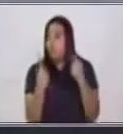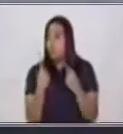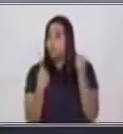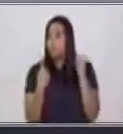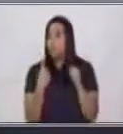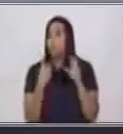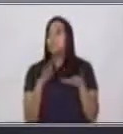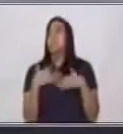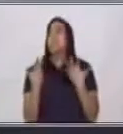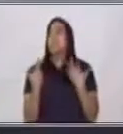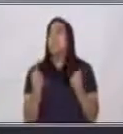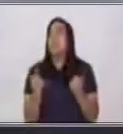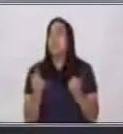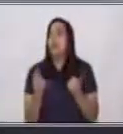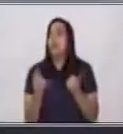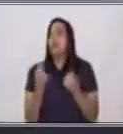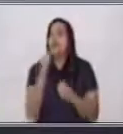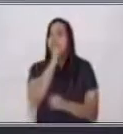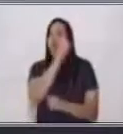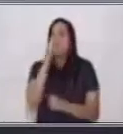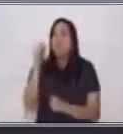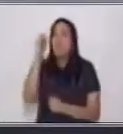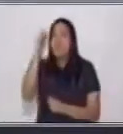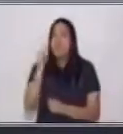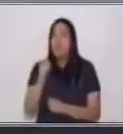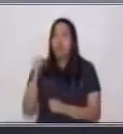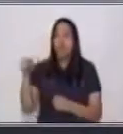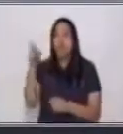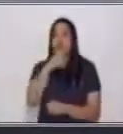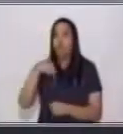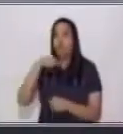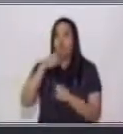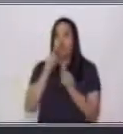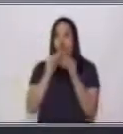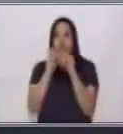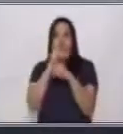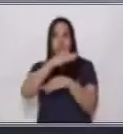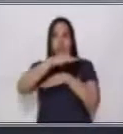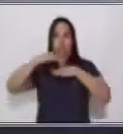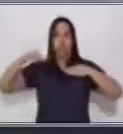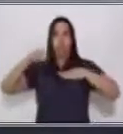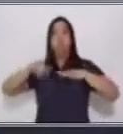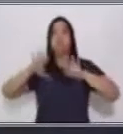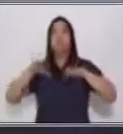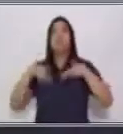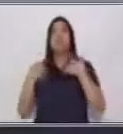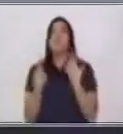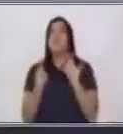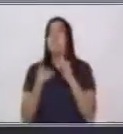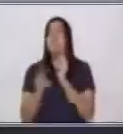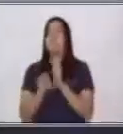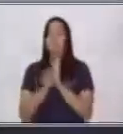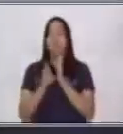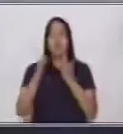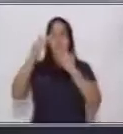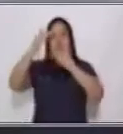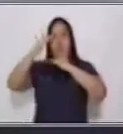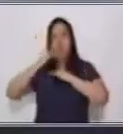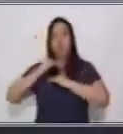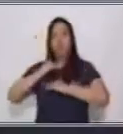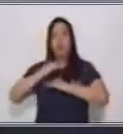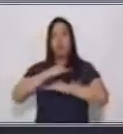número de aquí en medio, recordemos, nos sirvió para formar el 0 aquí y el 0 aquí. Como aquí es menos